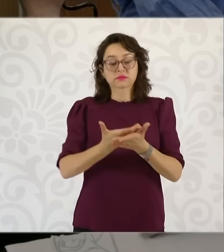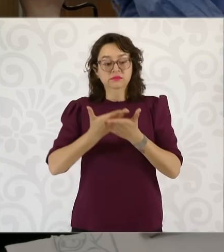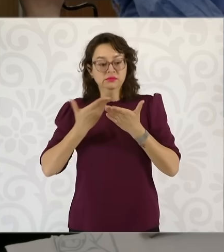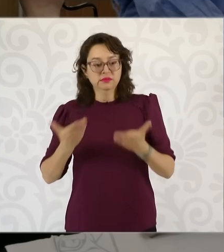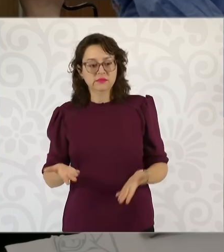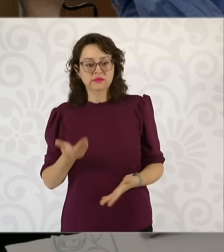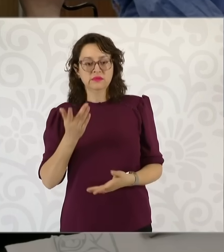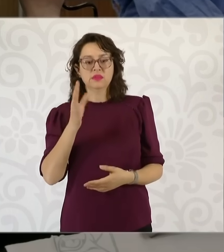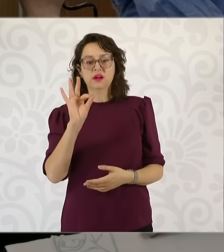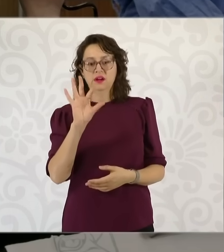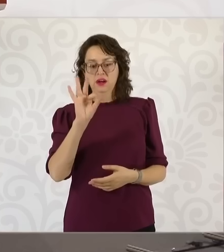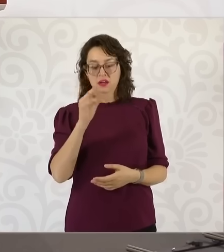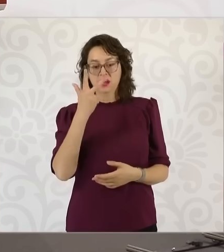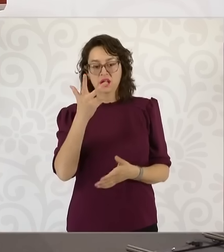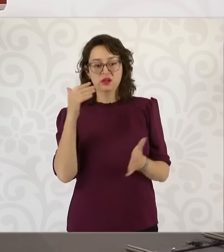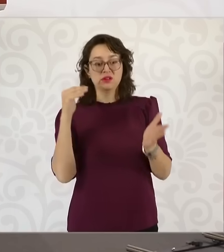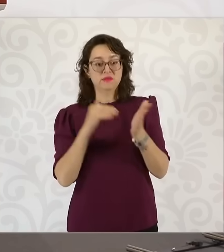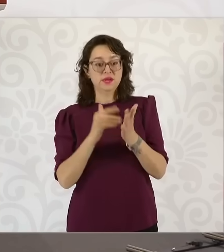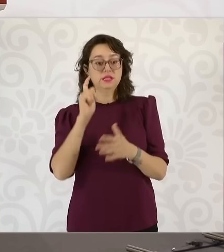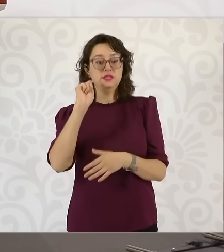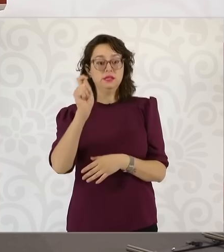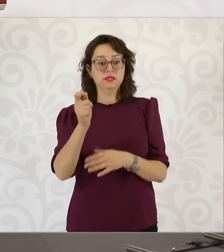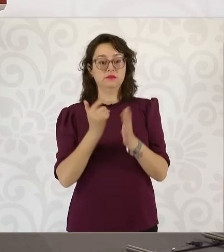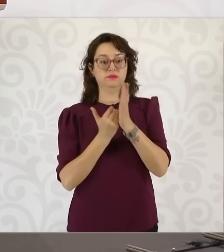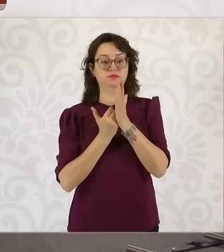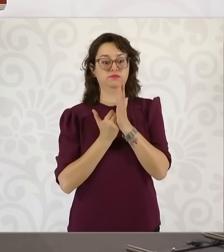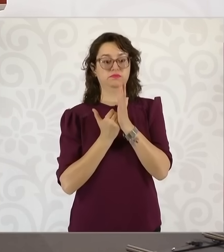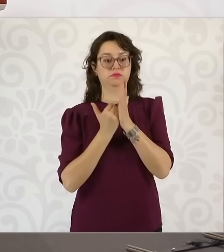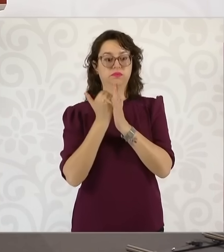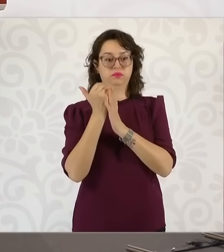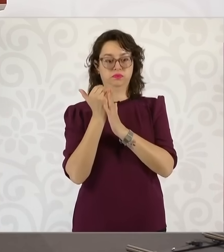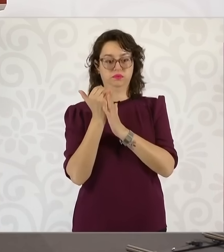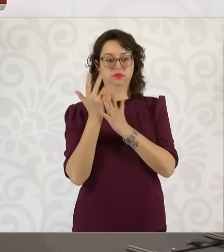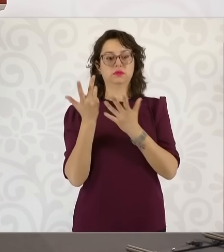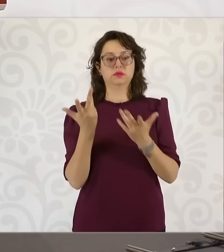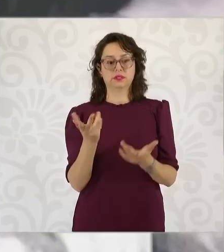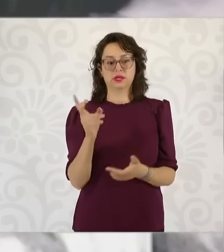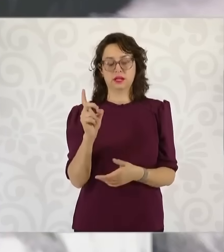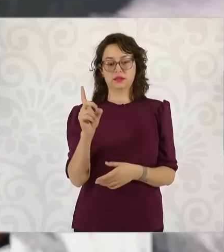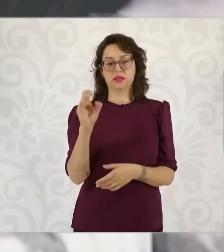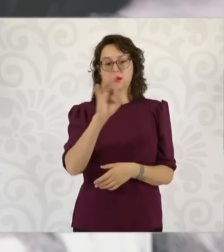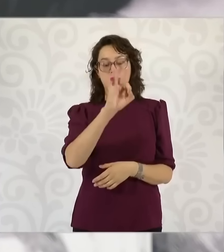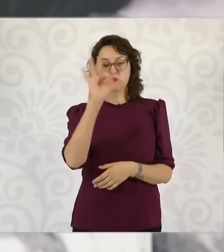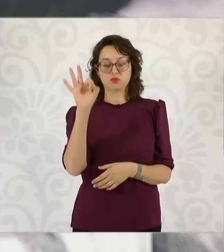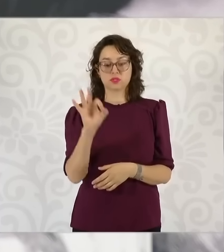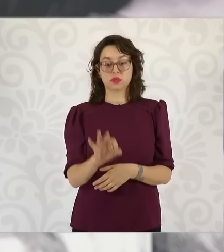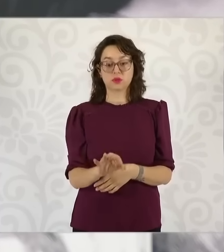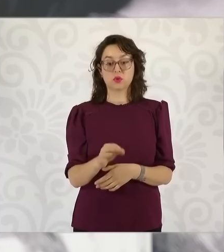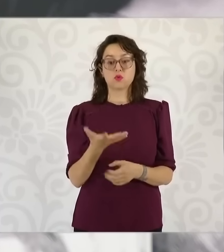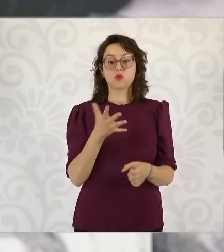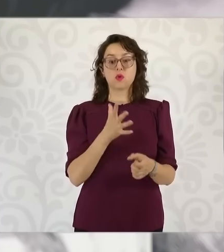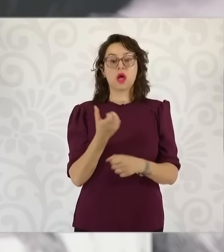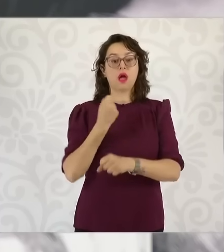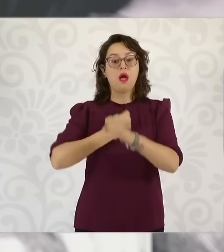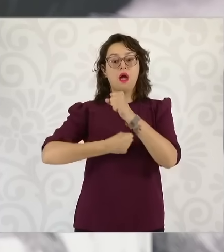48,537, lo que significa un incremento del 30%. Y el año de mayor incremento justamente fue